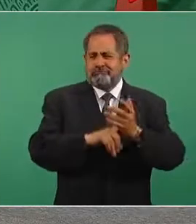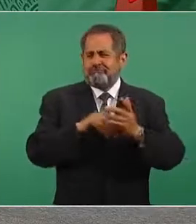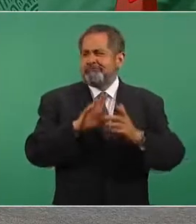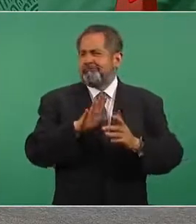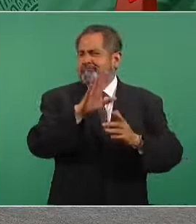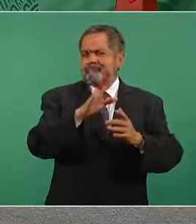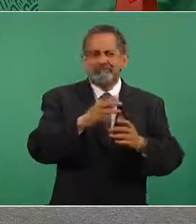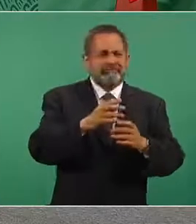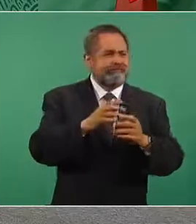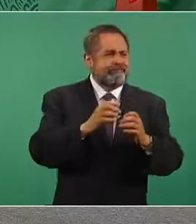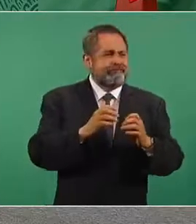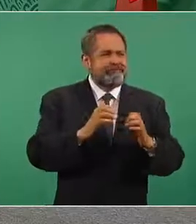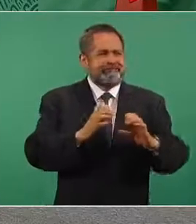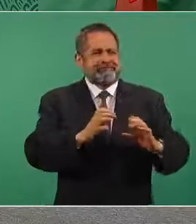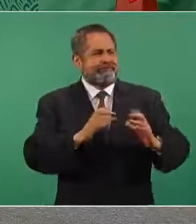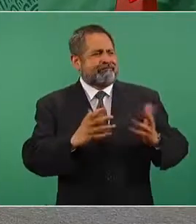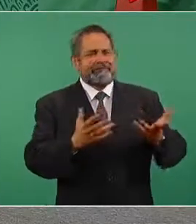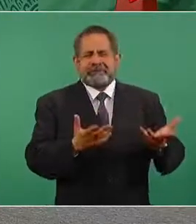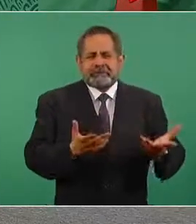Entonces, ¿por qué no mejor